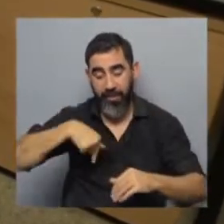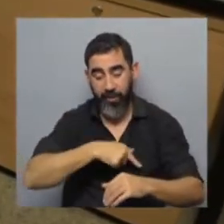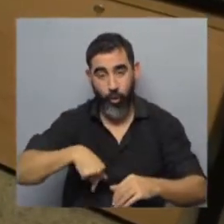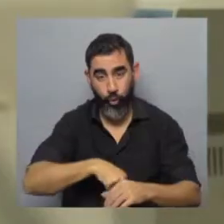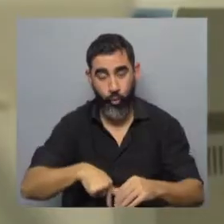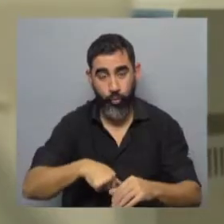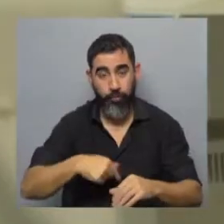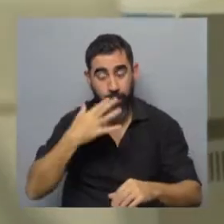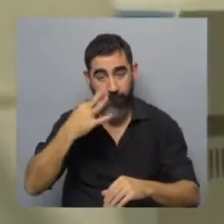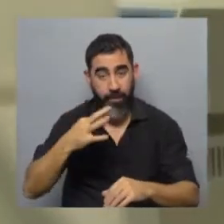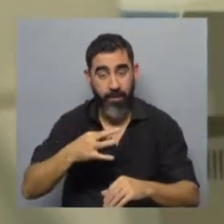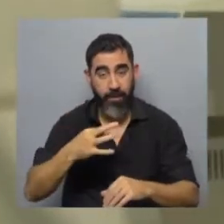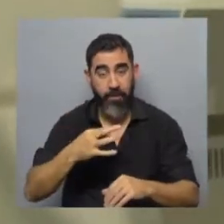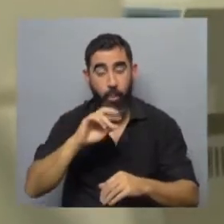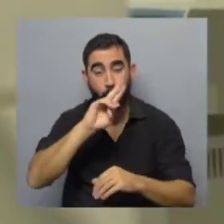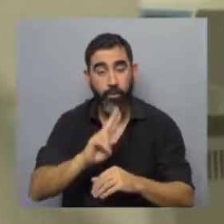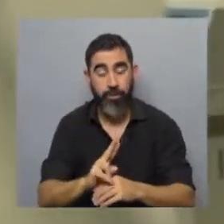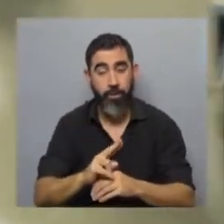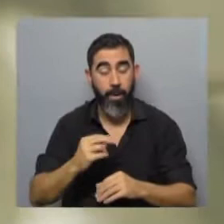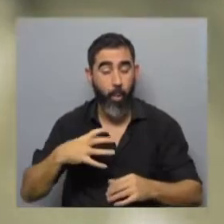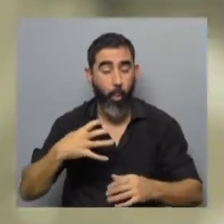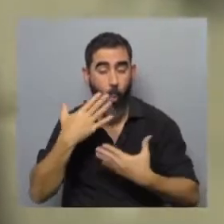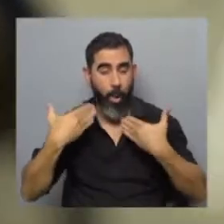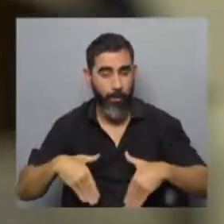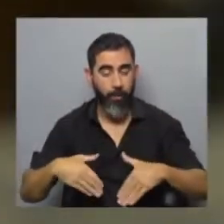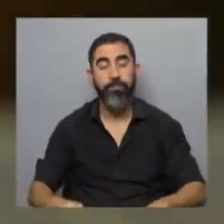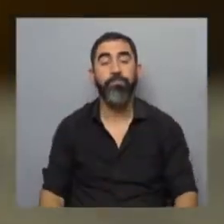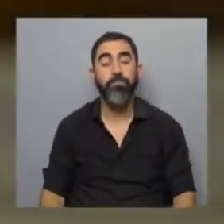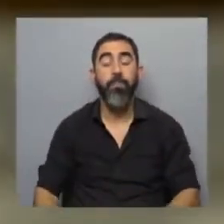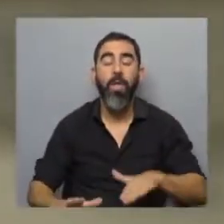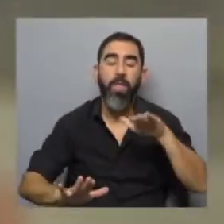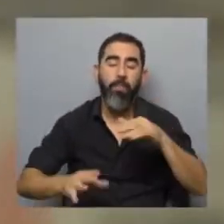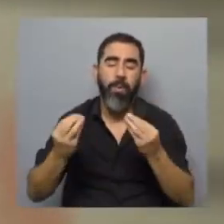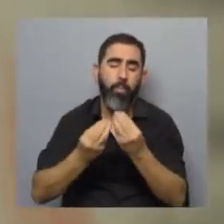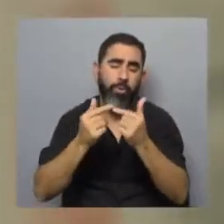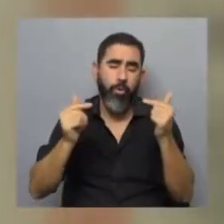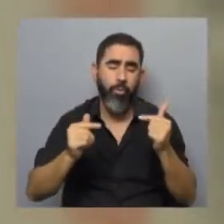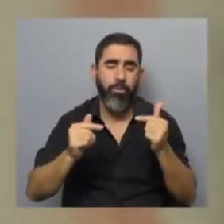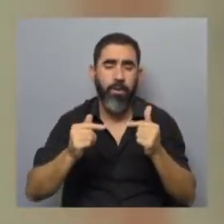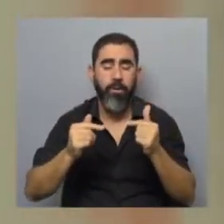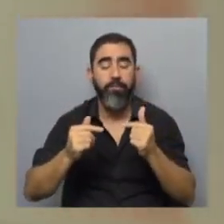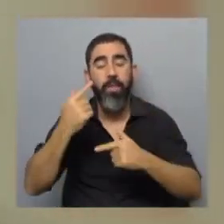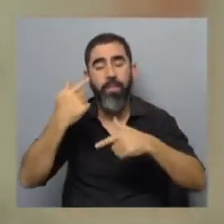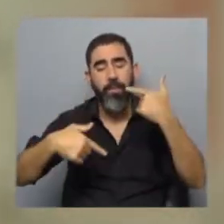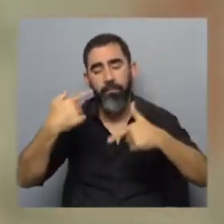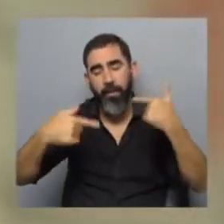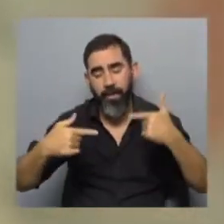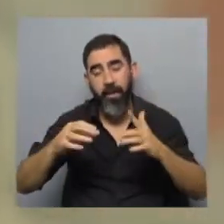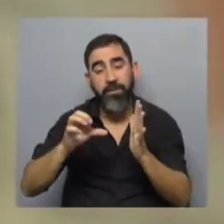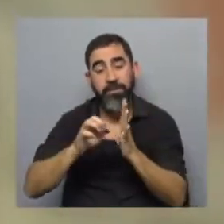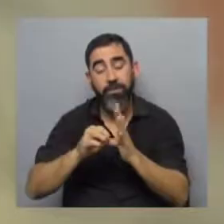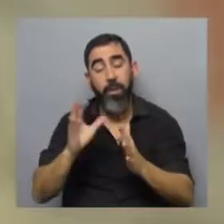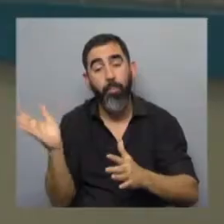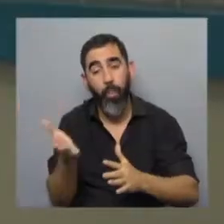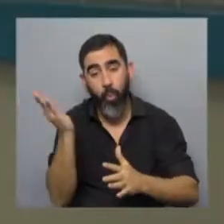ser utilizado por nuestro organismo. Y eso depende de muchas cosas, depende de la variedad, depende del sistema de